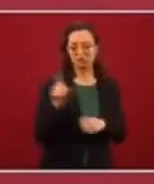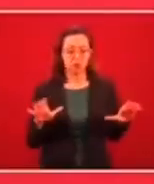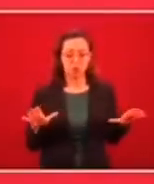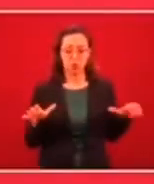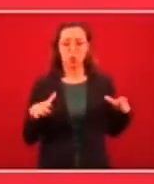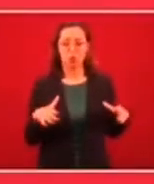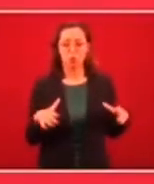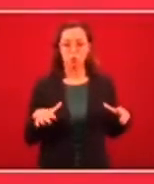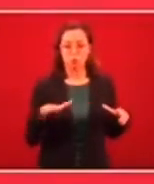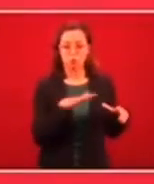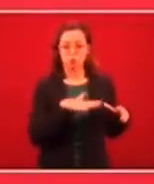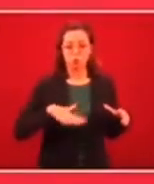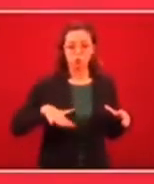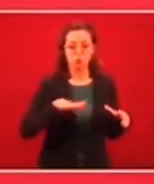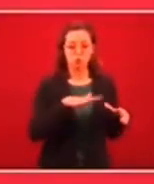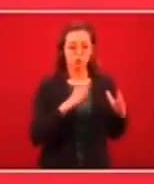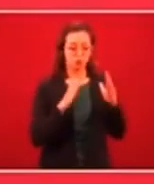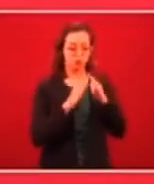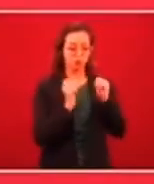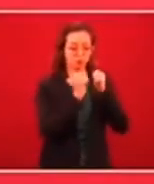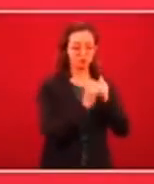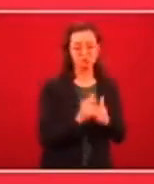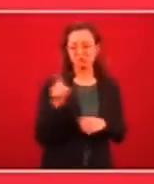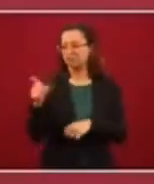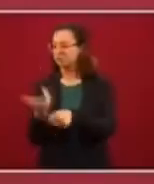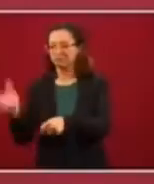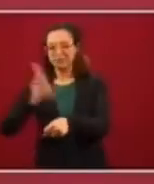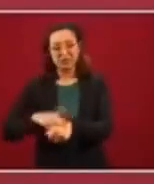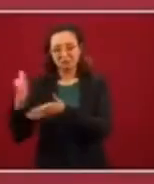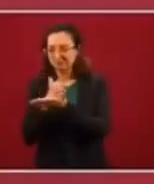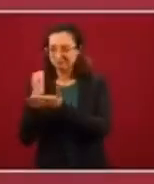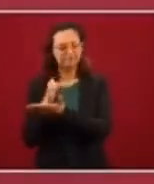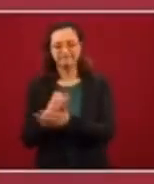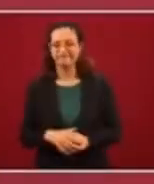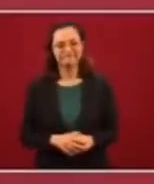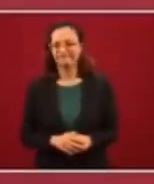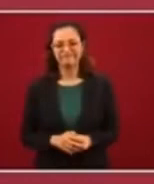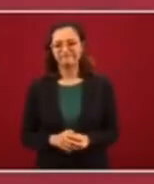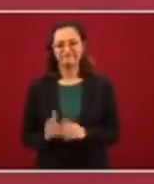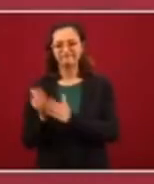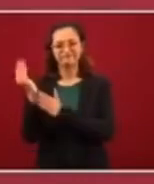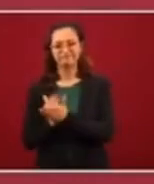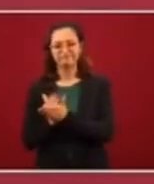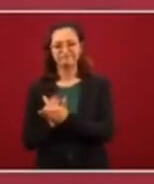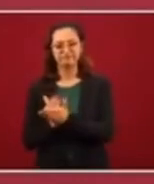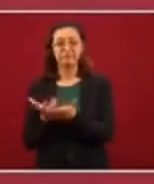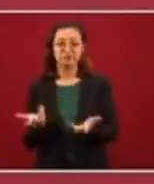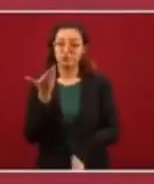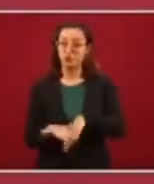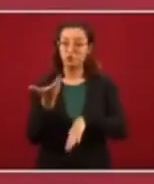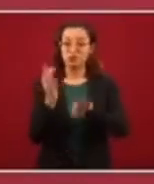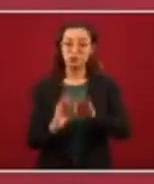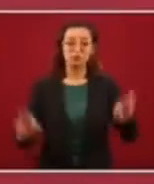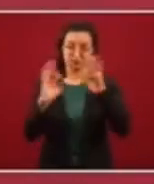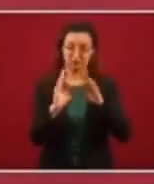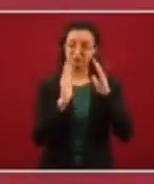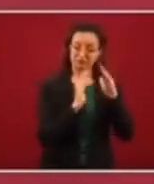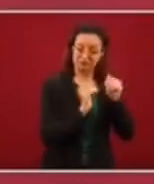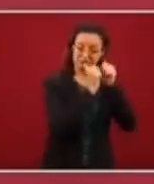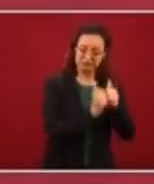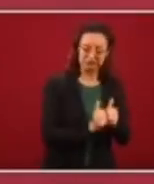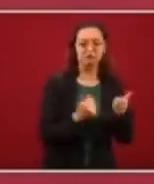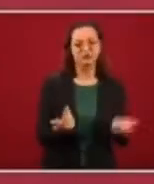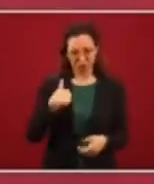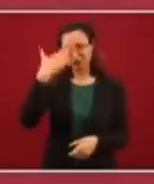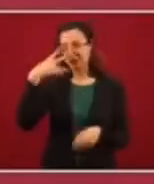hospitales que en los hospitales es una actuación muy importante y la gente